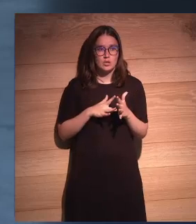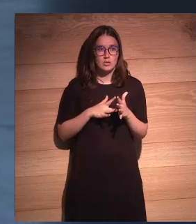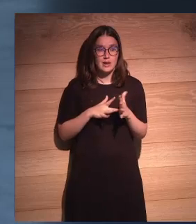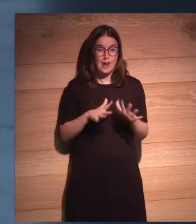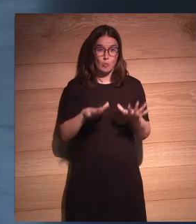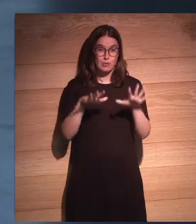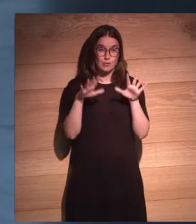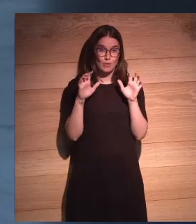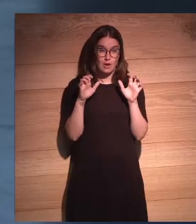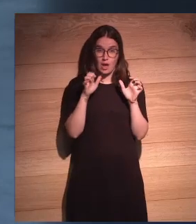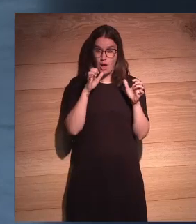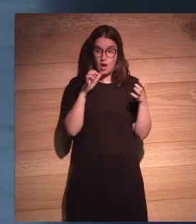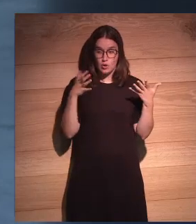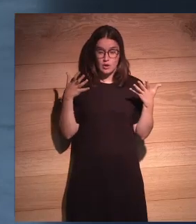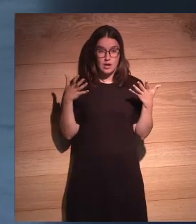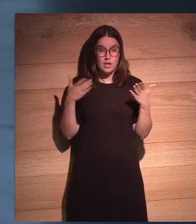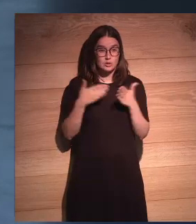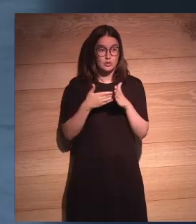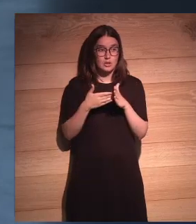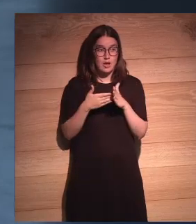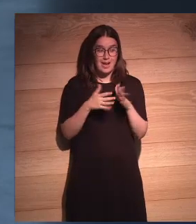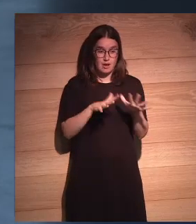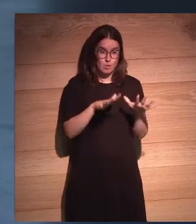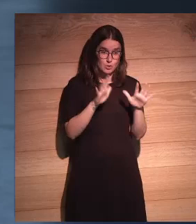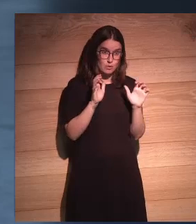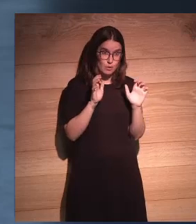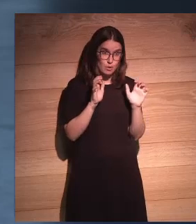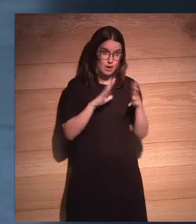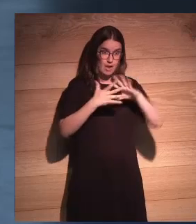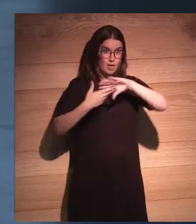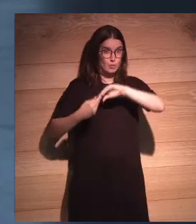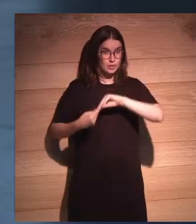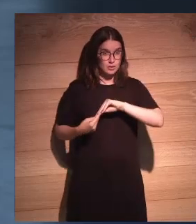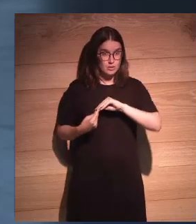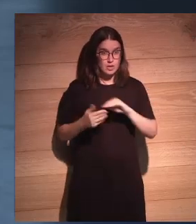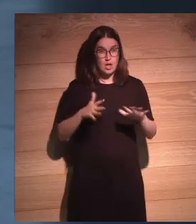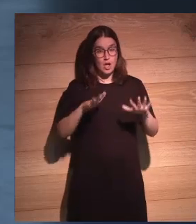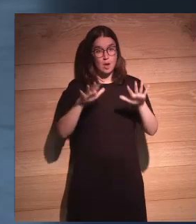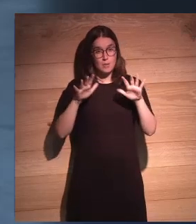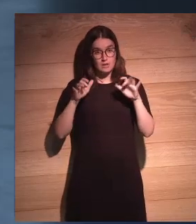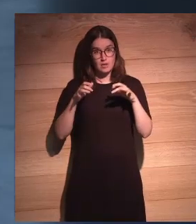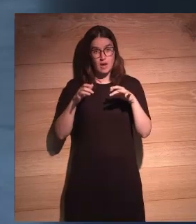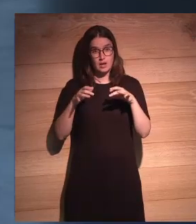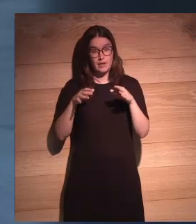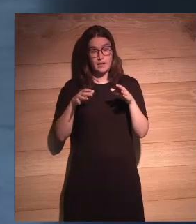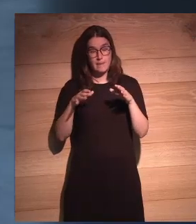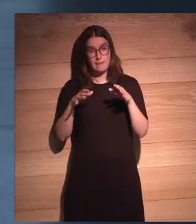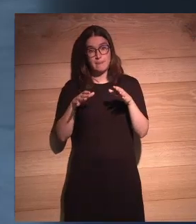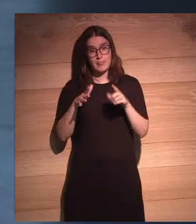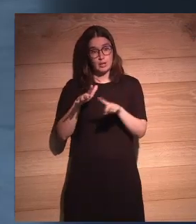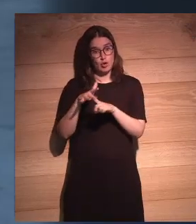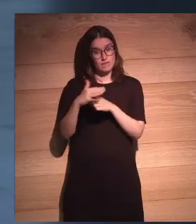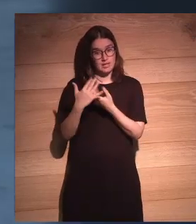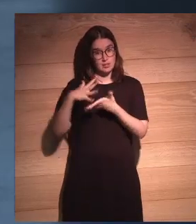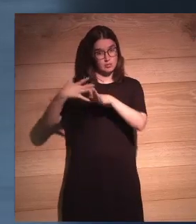el aprendizaje, ahora mismo está en el paso del aprendizaje adaptativo, aprendizaje sensible al